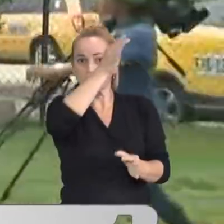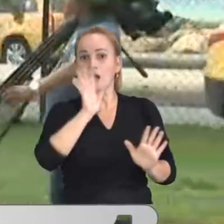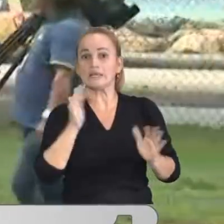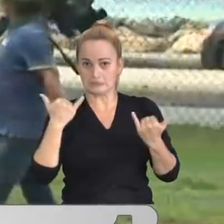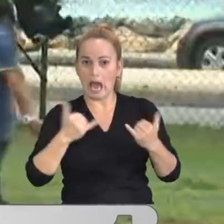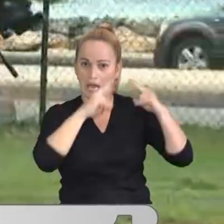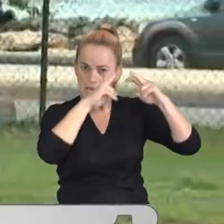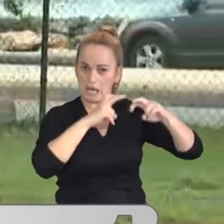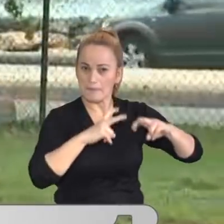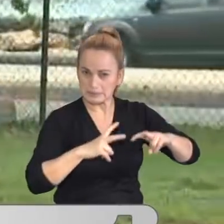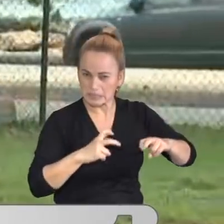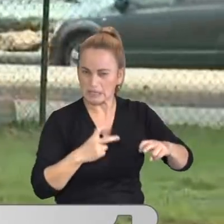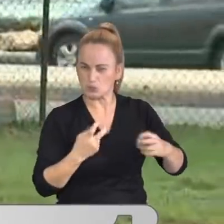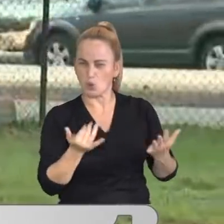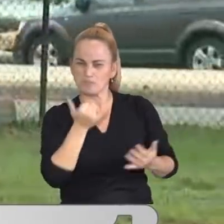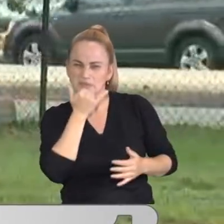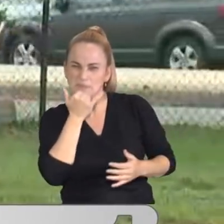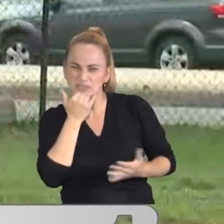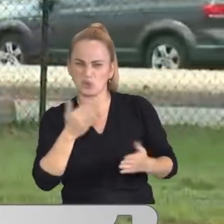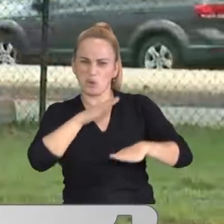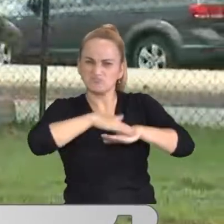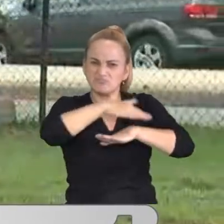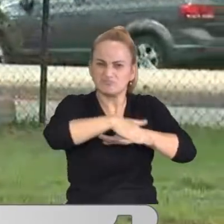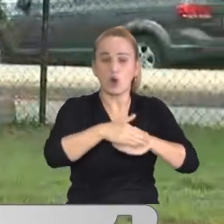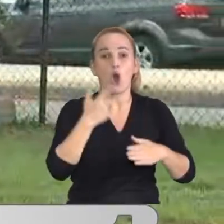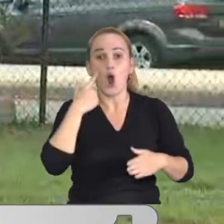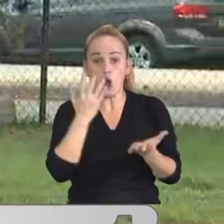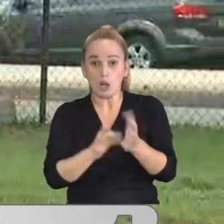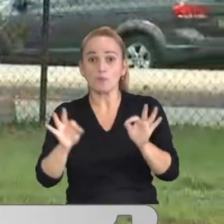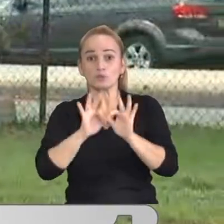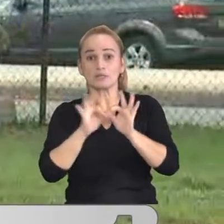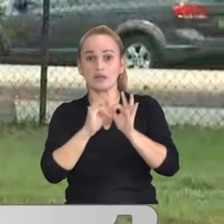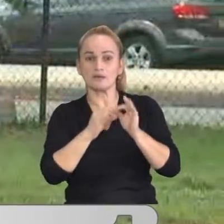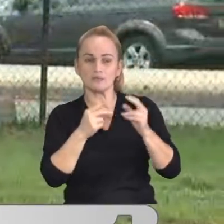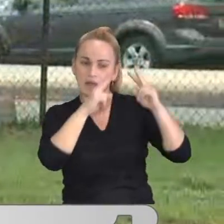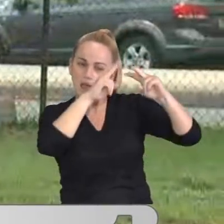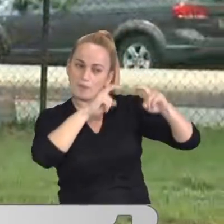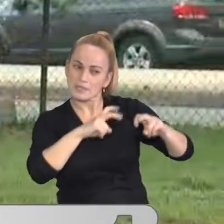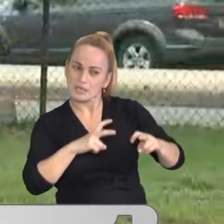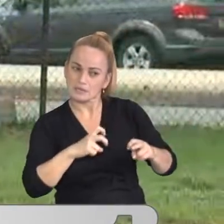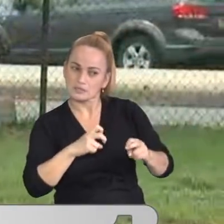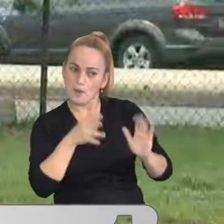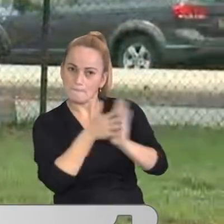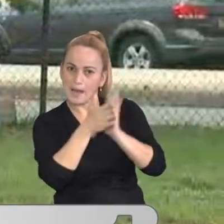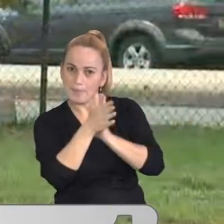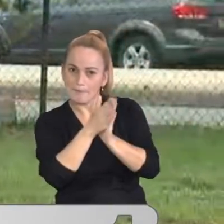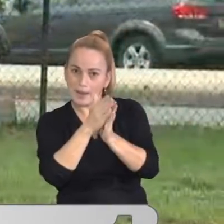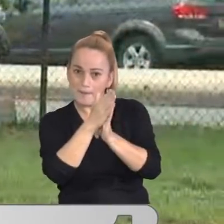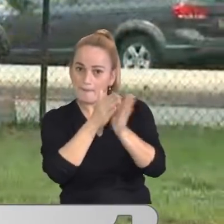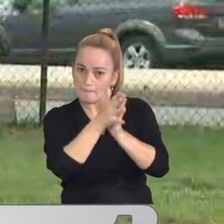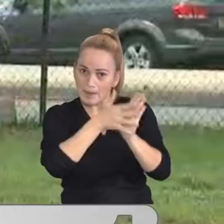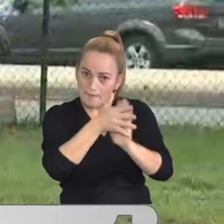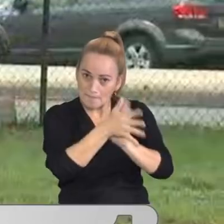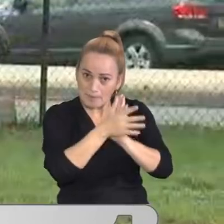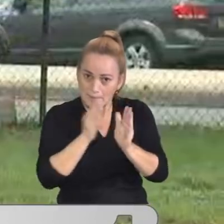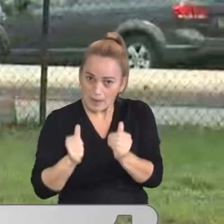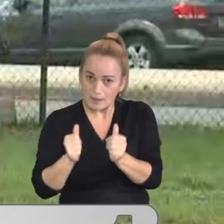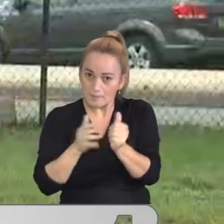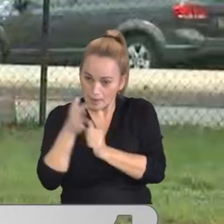la investigación del caso para tratar de realizar el reporte que será entregado a las autoridades en medio de